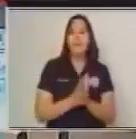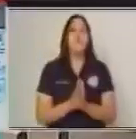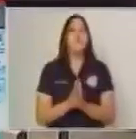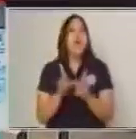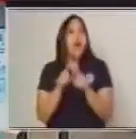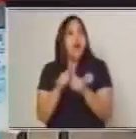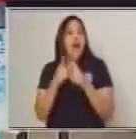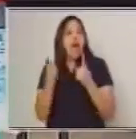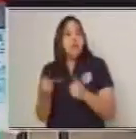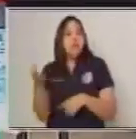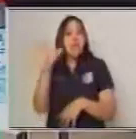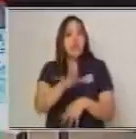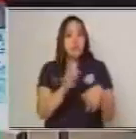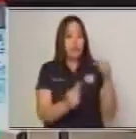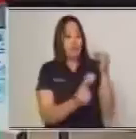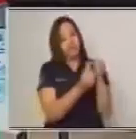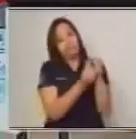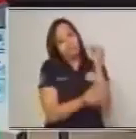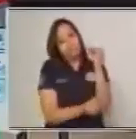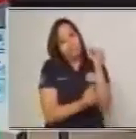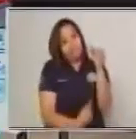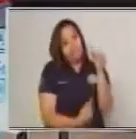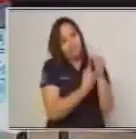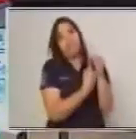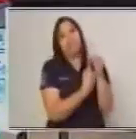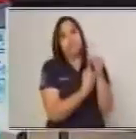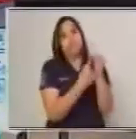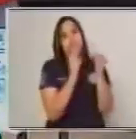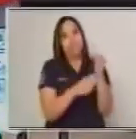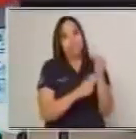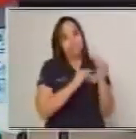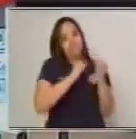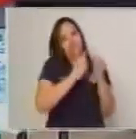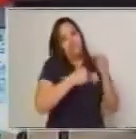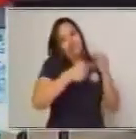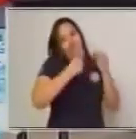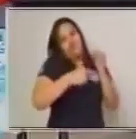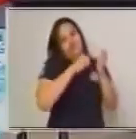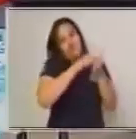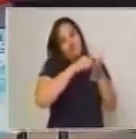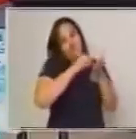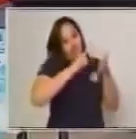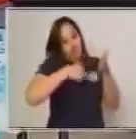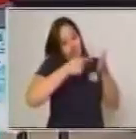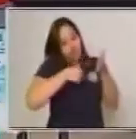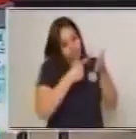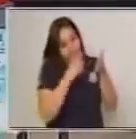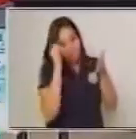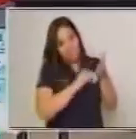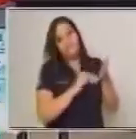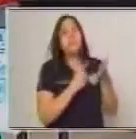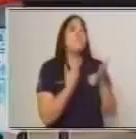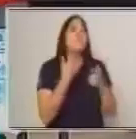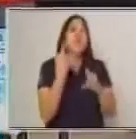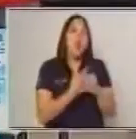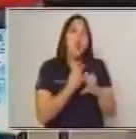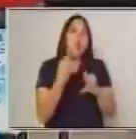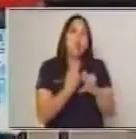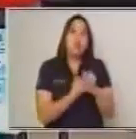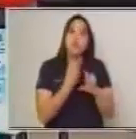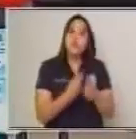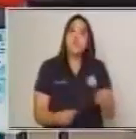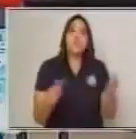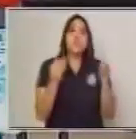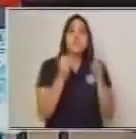Luego pusieron un palito en el orificio que tiene la lata y sellaron el agujero con cinta adhesiva. Usaron más cinta adhesiva